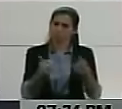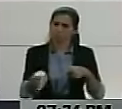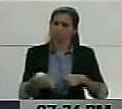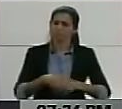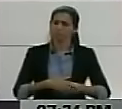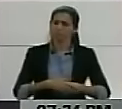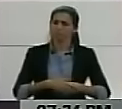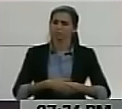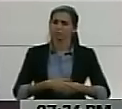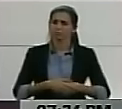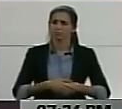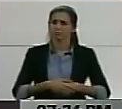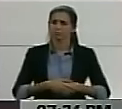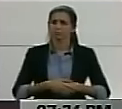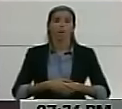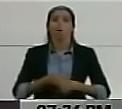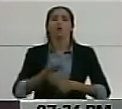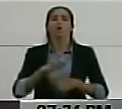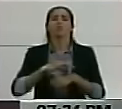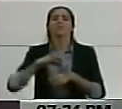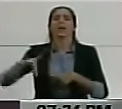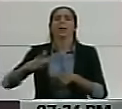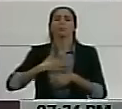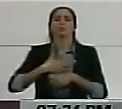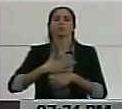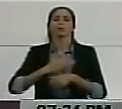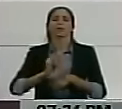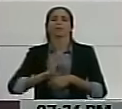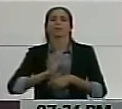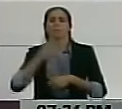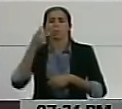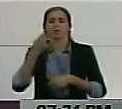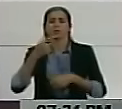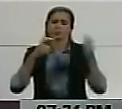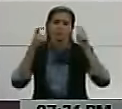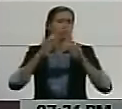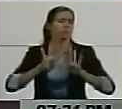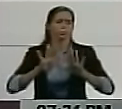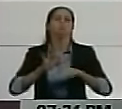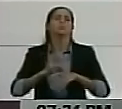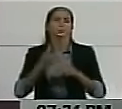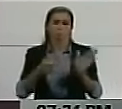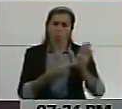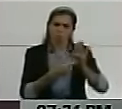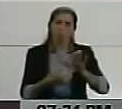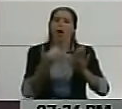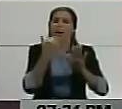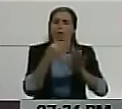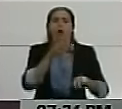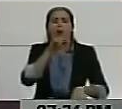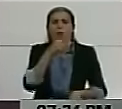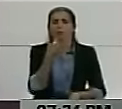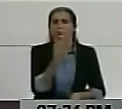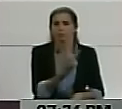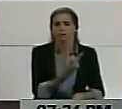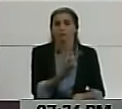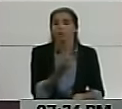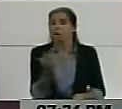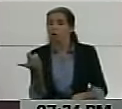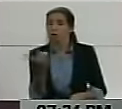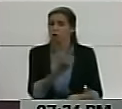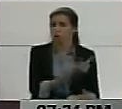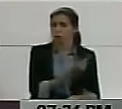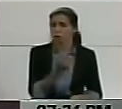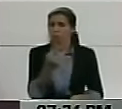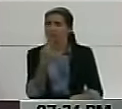nuestra tendencia política, nosotros le vamos a mostrar parte de las declaraciones del uno y del